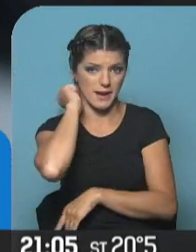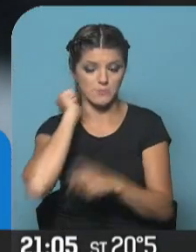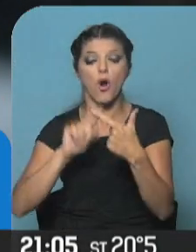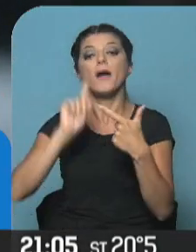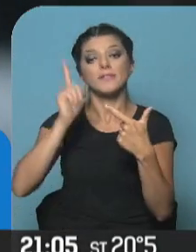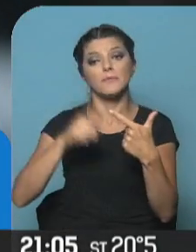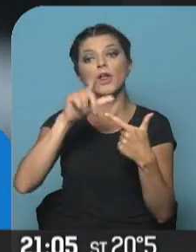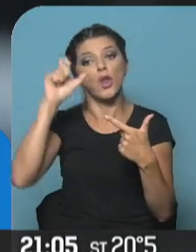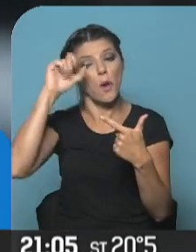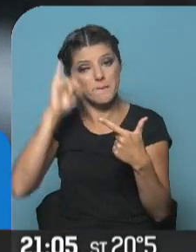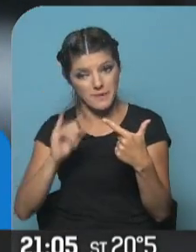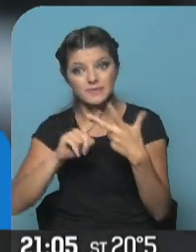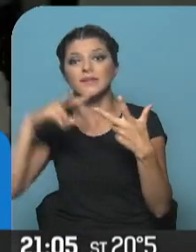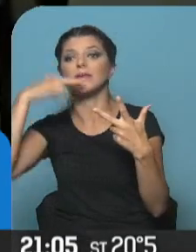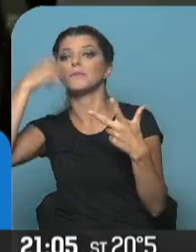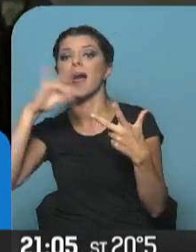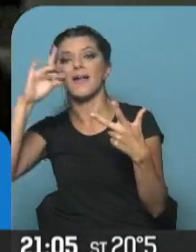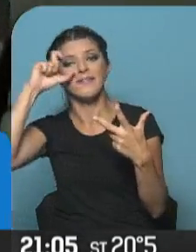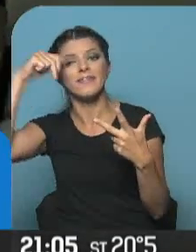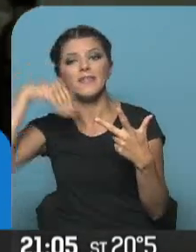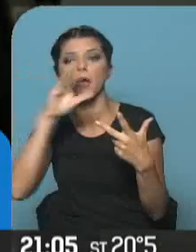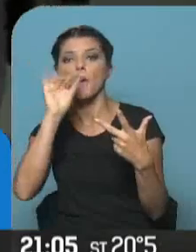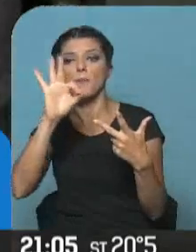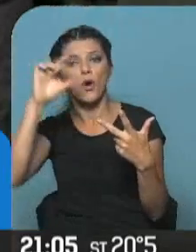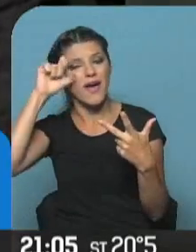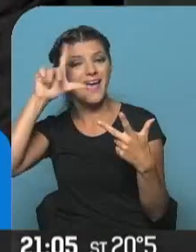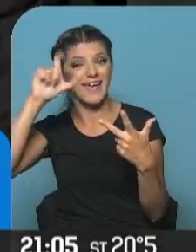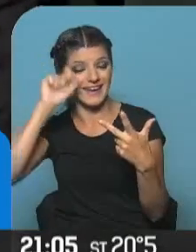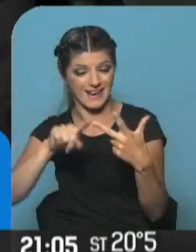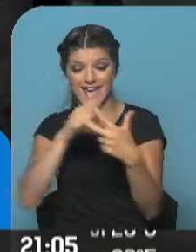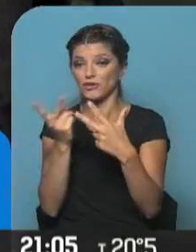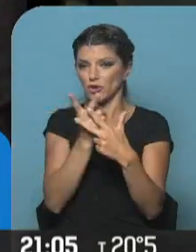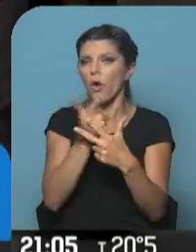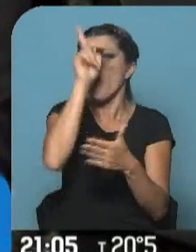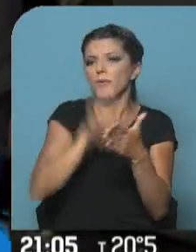López y Alejandro Van der Brele, supuestos testaferros del ex vicepresidente, quienes deberán